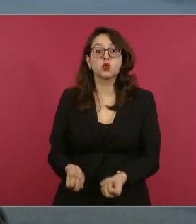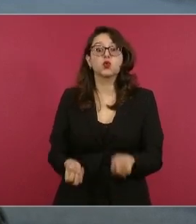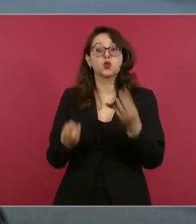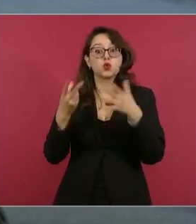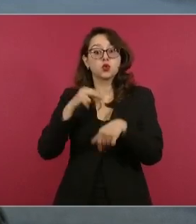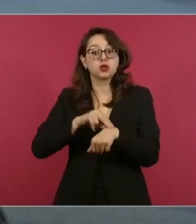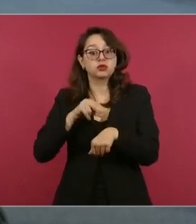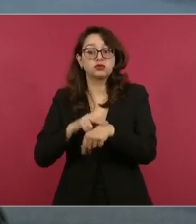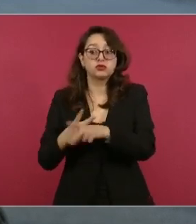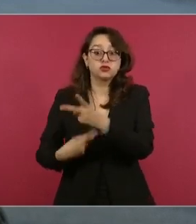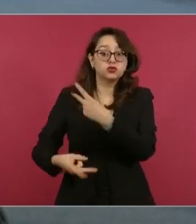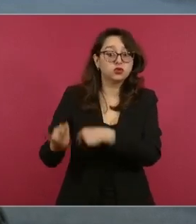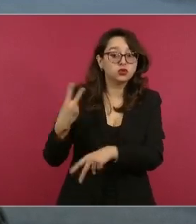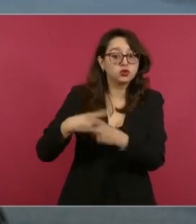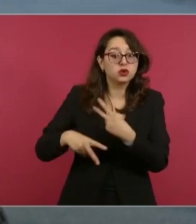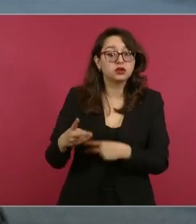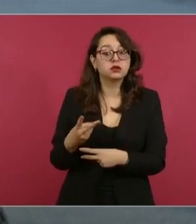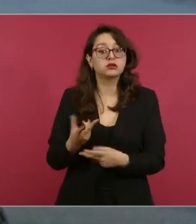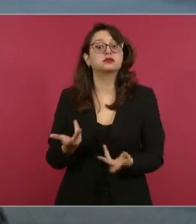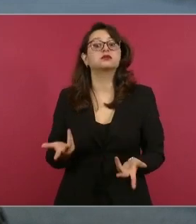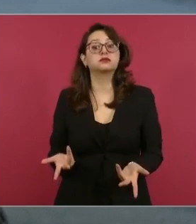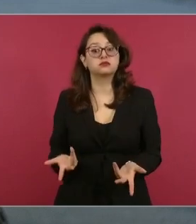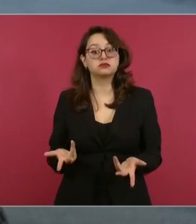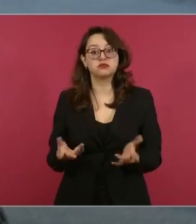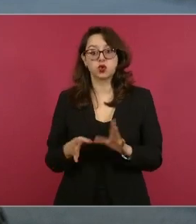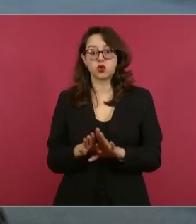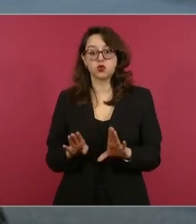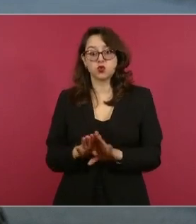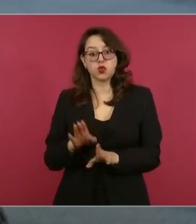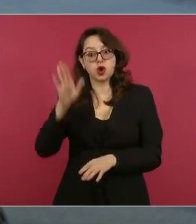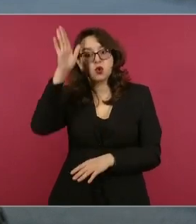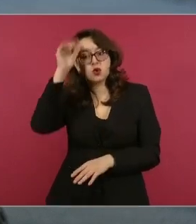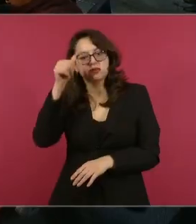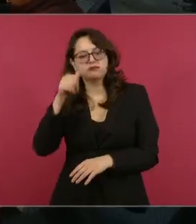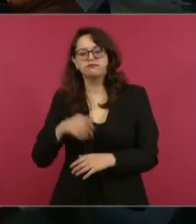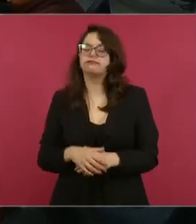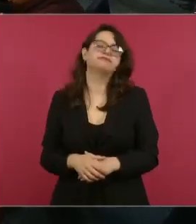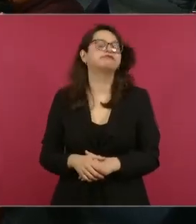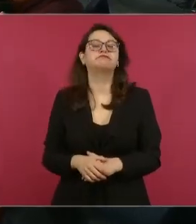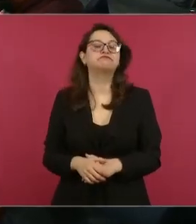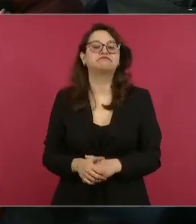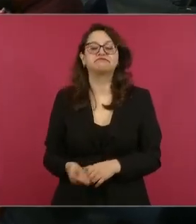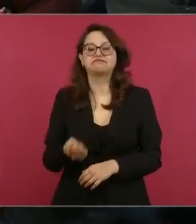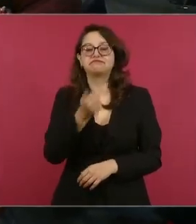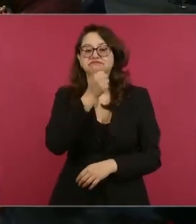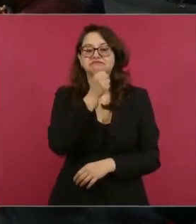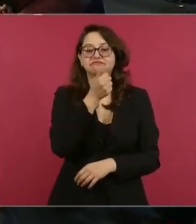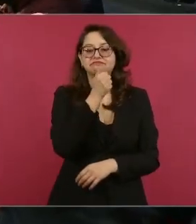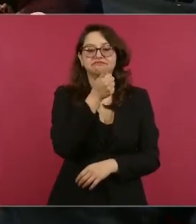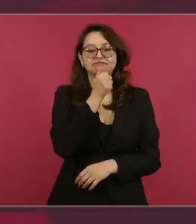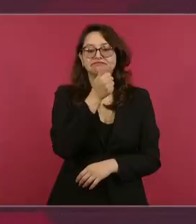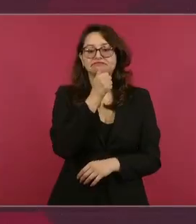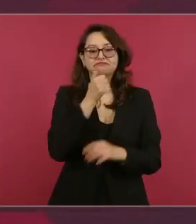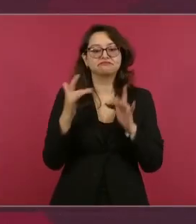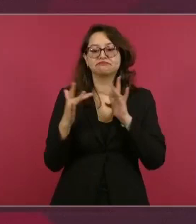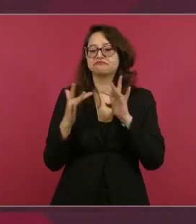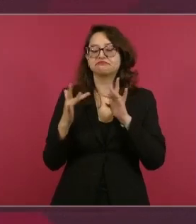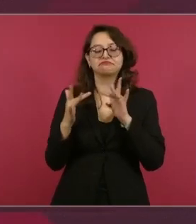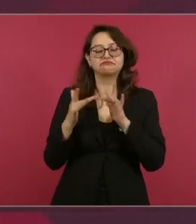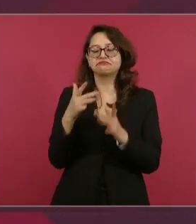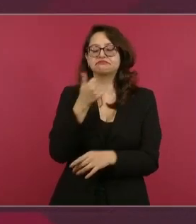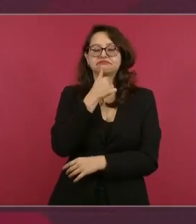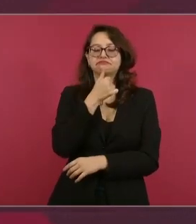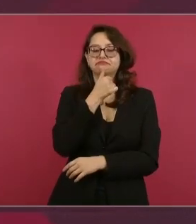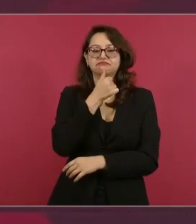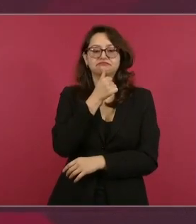¿Cuántos médicos cubanos vendrán a nuestro país? ¿Cómo quedó ese acuerdo? Todavía no hemos establecido esa